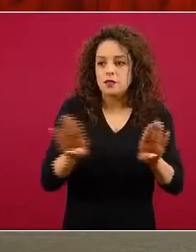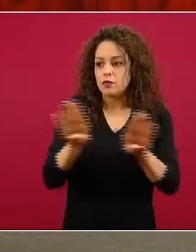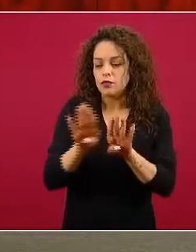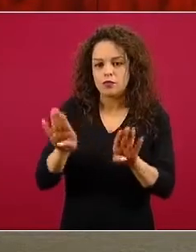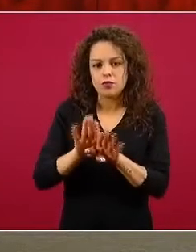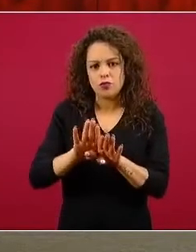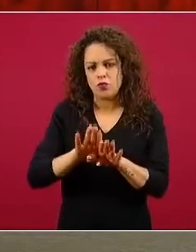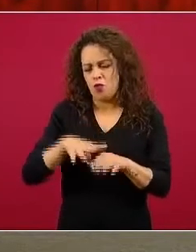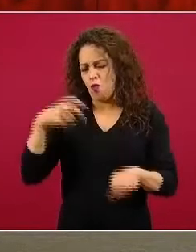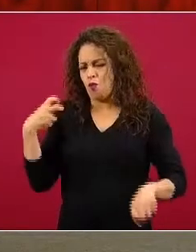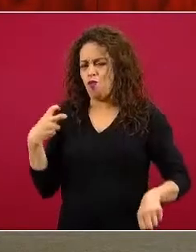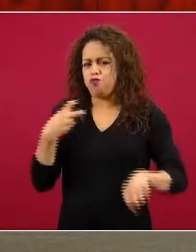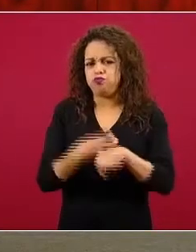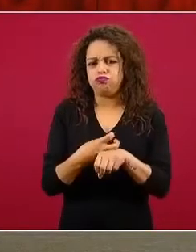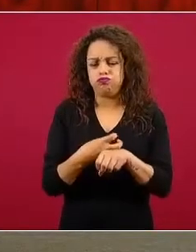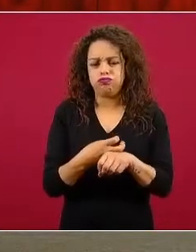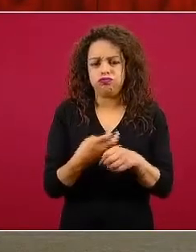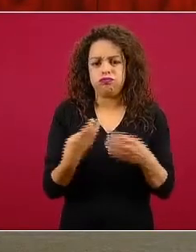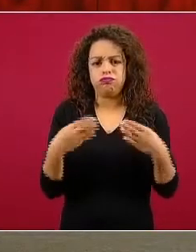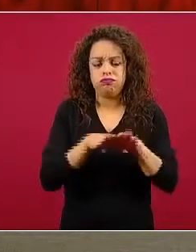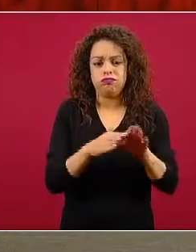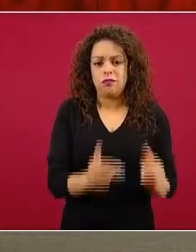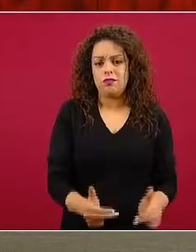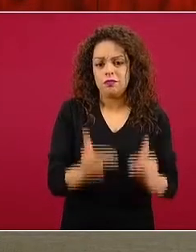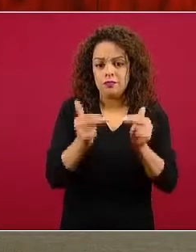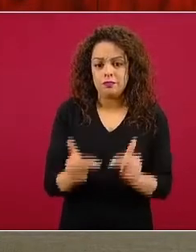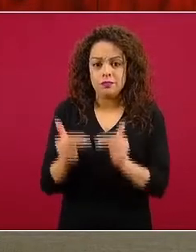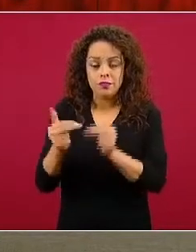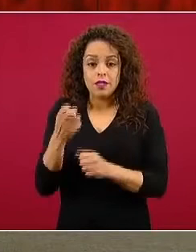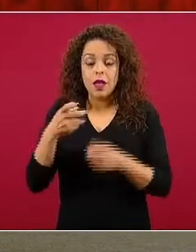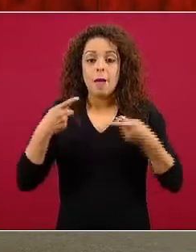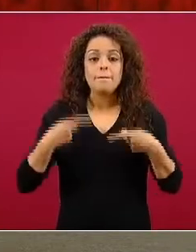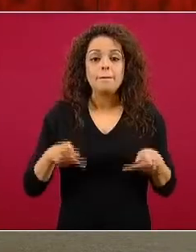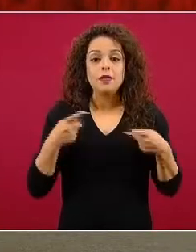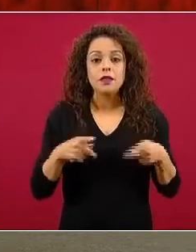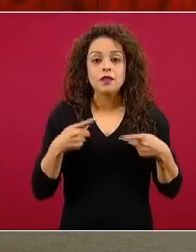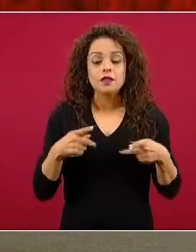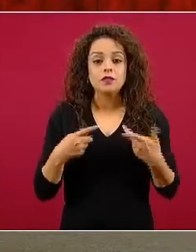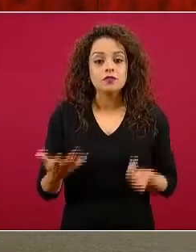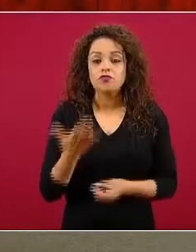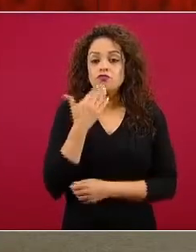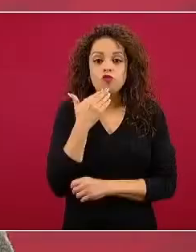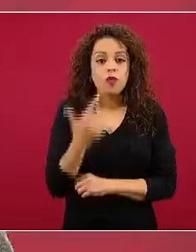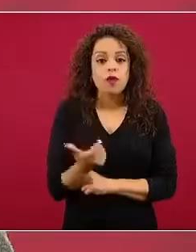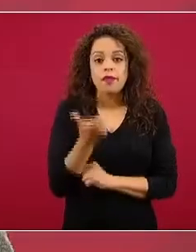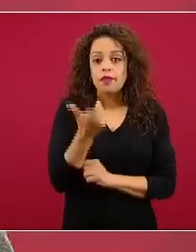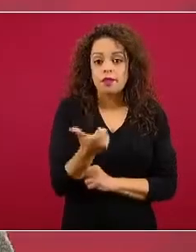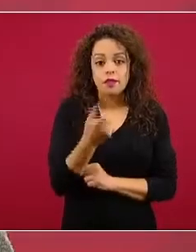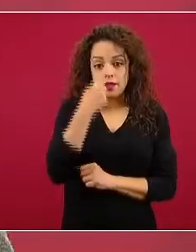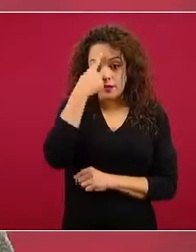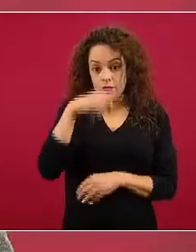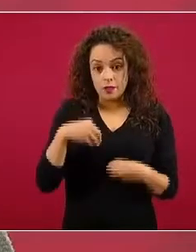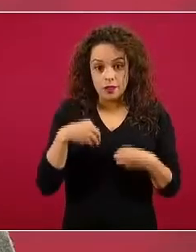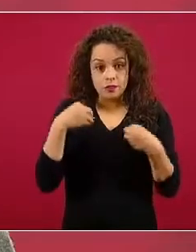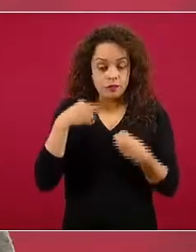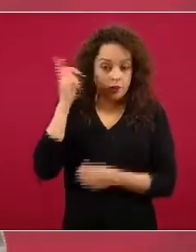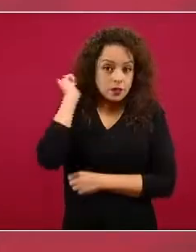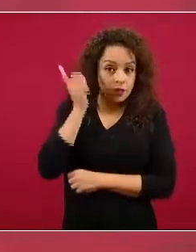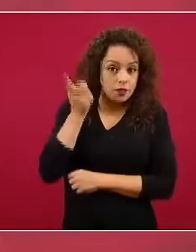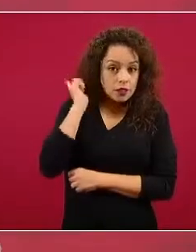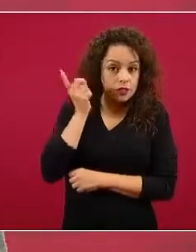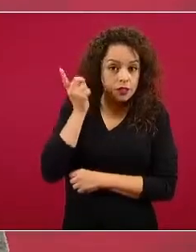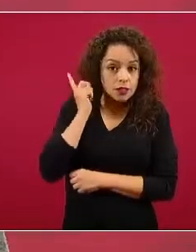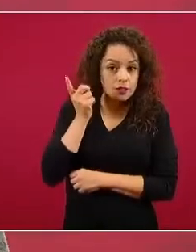estrictos, se perdió esta capacidad de que las personas tuvieran su sustento diario y